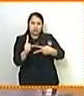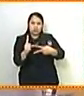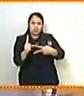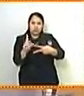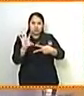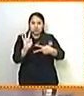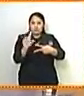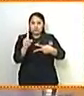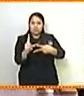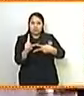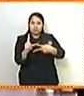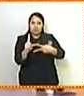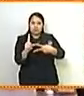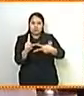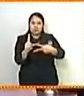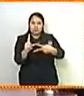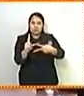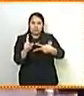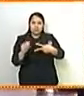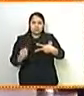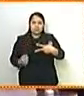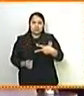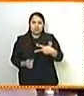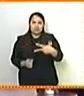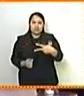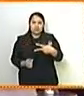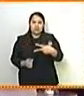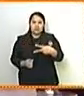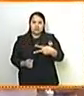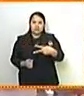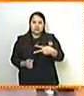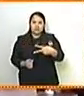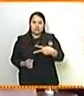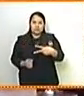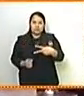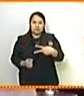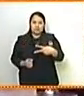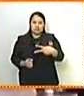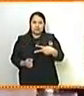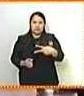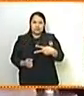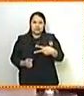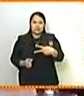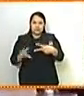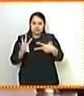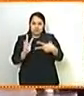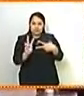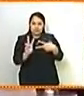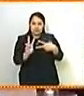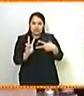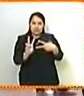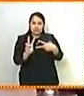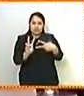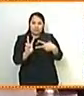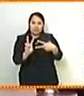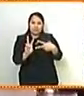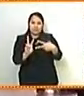premiado, 91. Conozcamos el segundo número premiado, primer dígito. 6, segundo